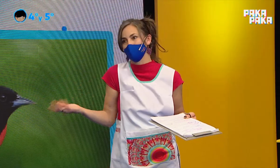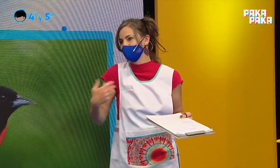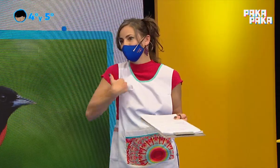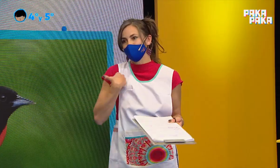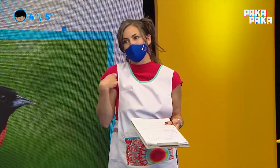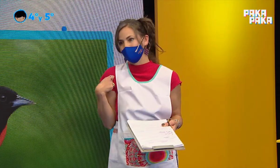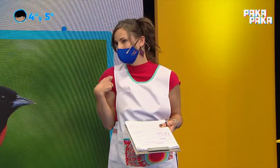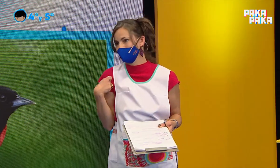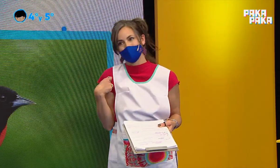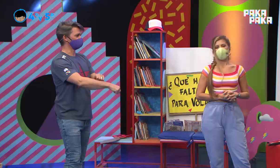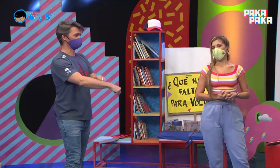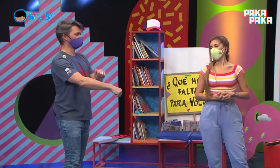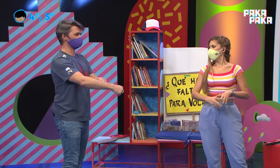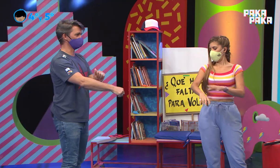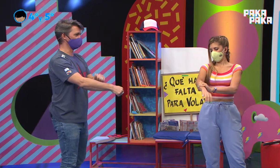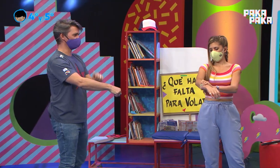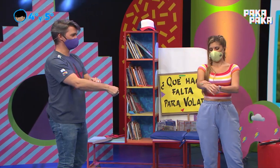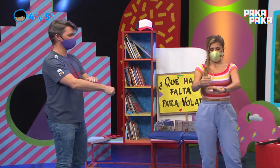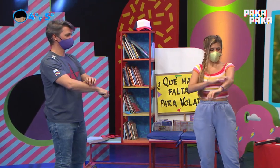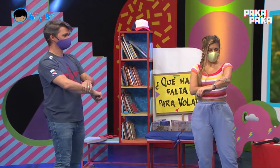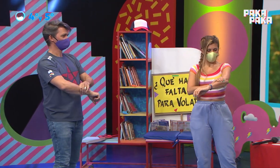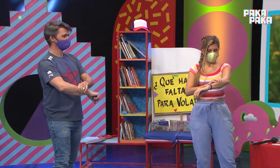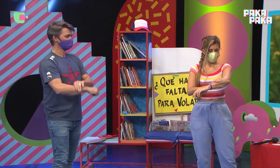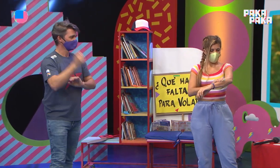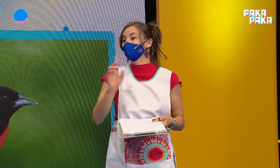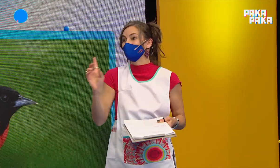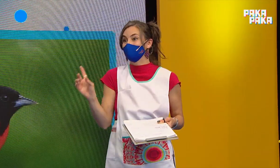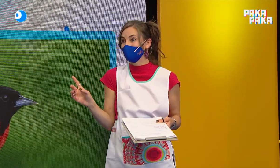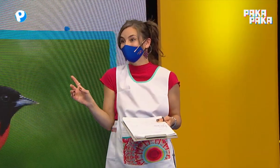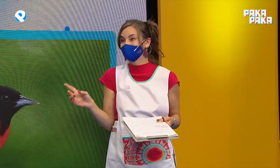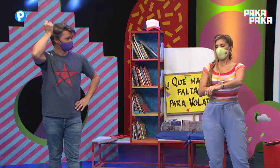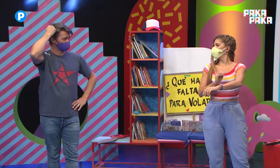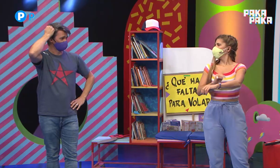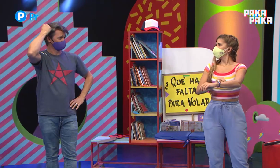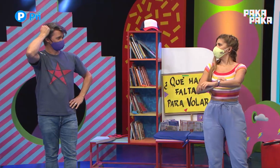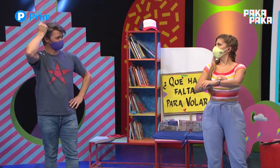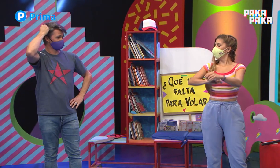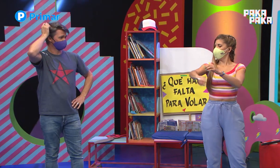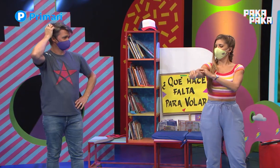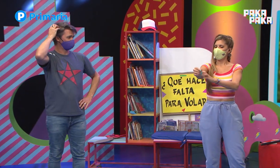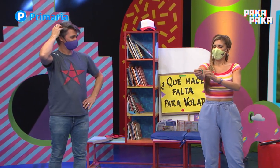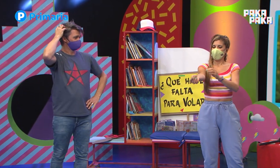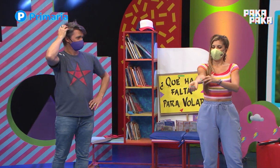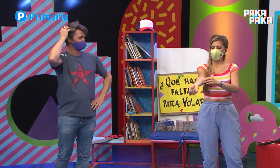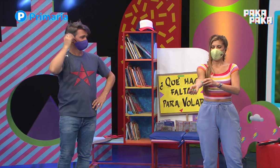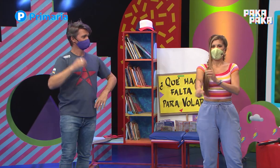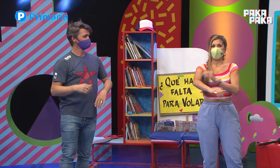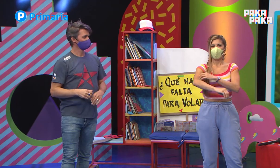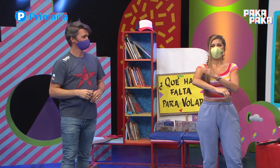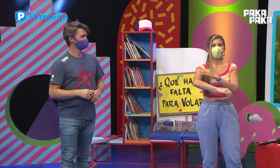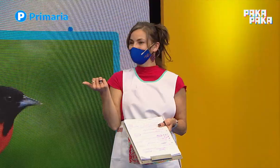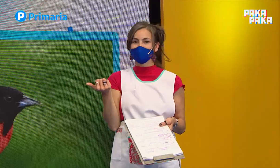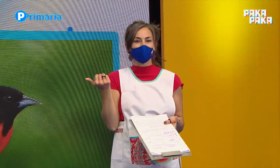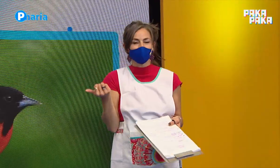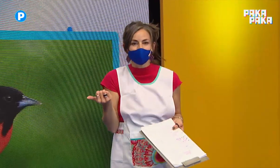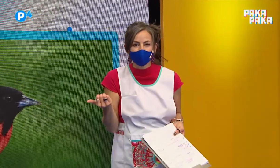puedan... Nosotros no tenemos eso los huesos huecos. Eso te iba a decir. Huecos. Los nuestros no son huecos, ¿no? No, por eso no son livianos. Acá a veces, toc, toc. Acá a veces hay huecos. Entonces,